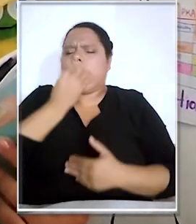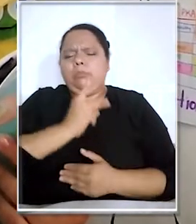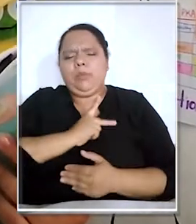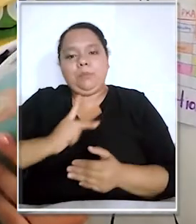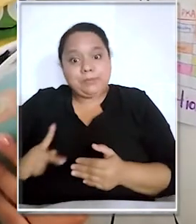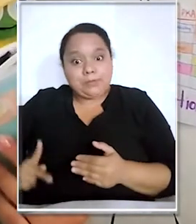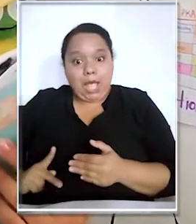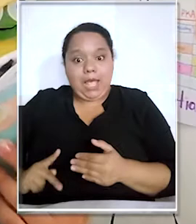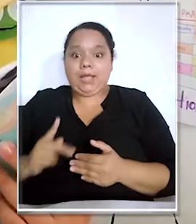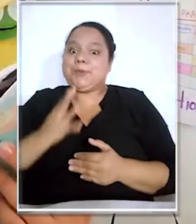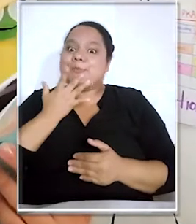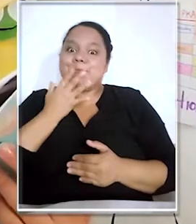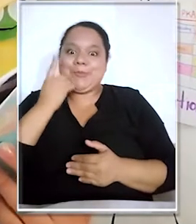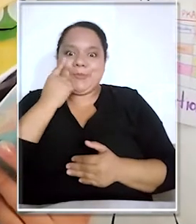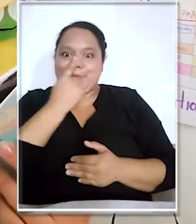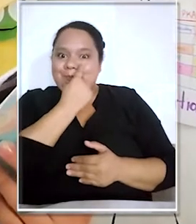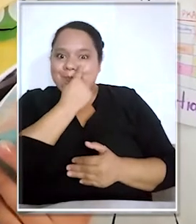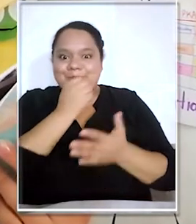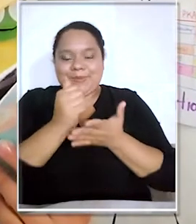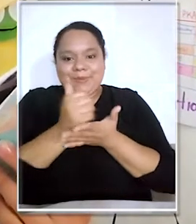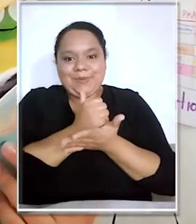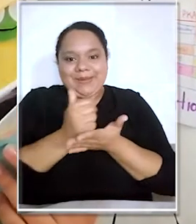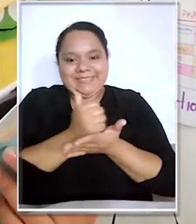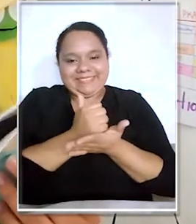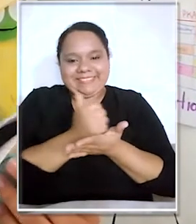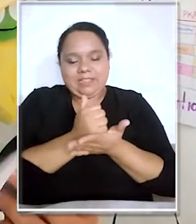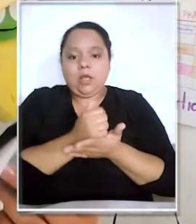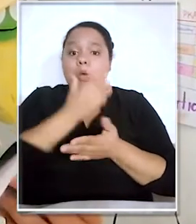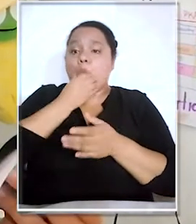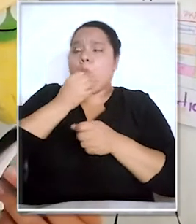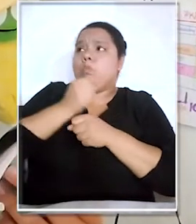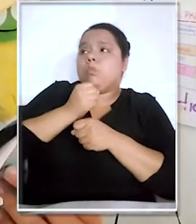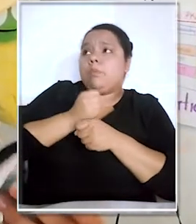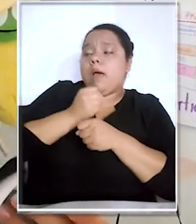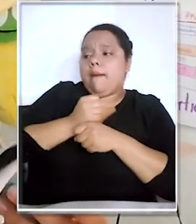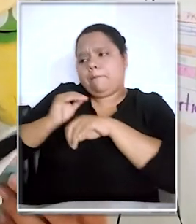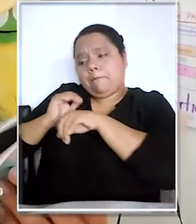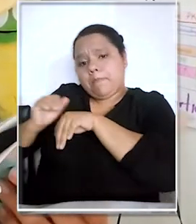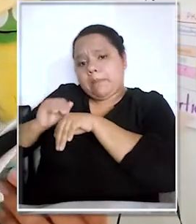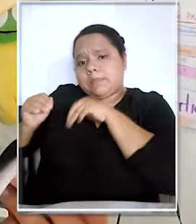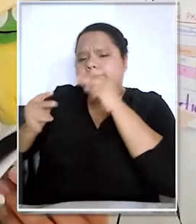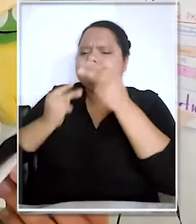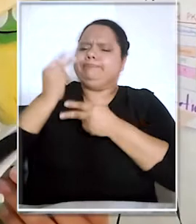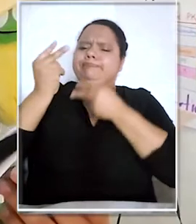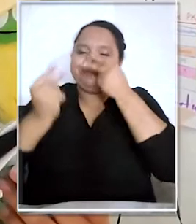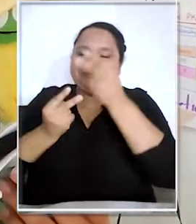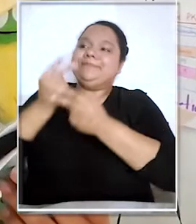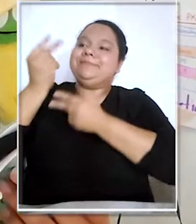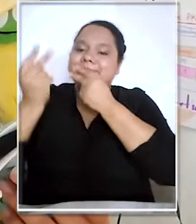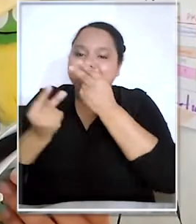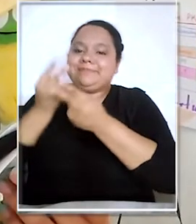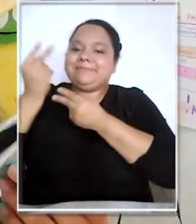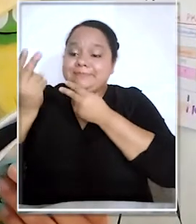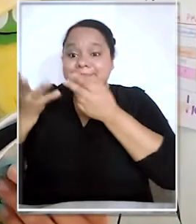de ojos azules. El trabajador Pech le había pedido permiso a la familia de ella para llegar a su